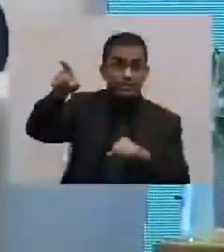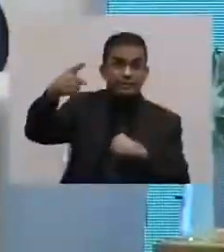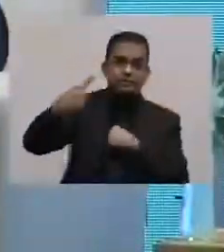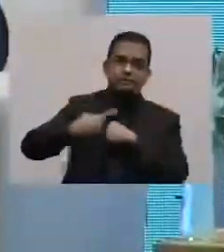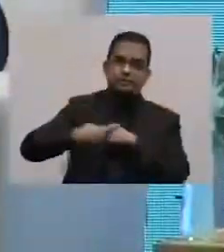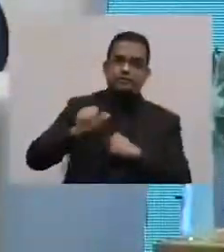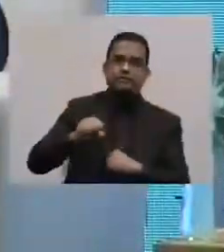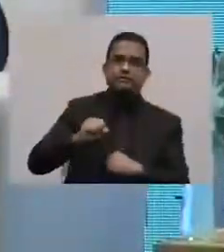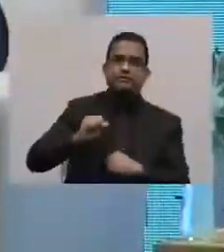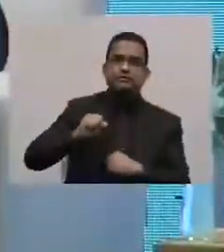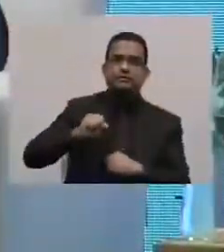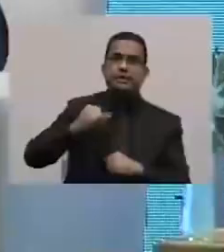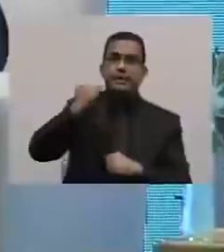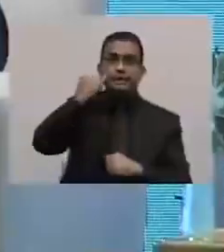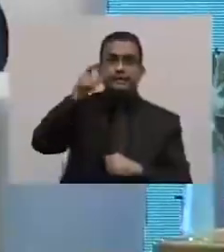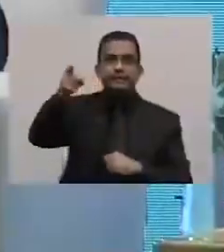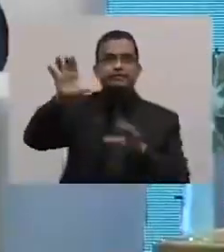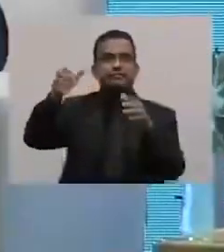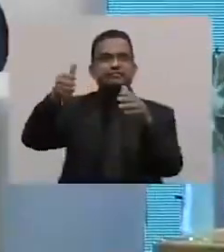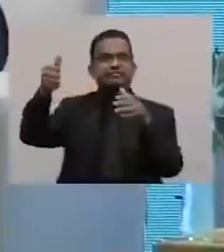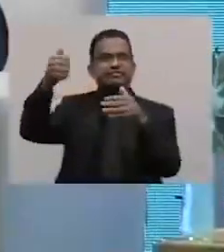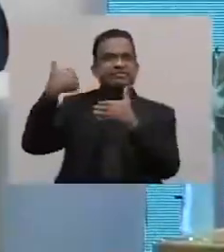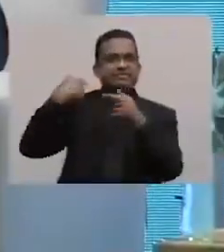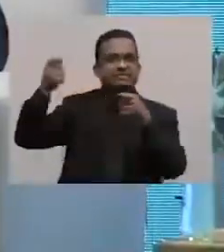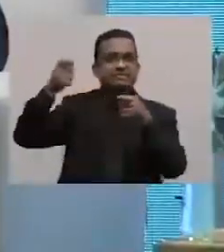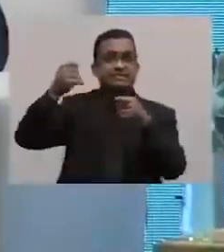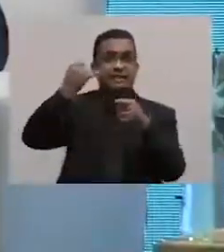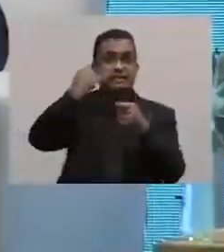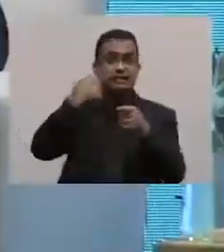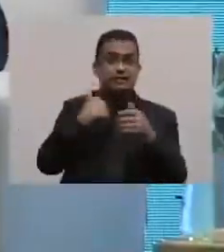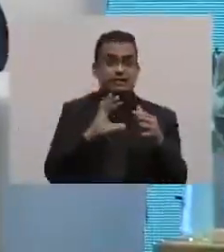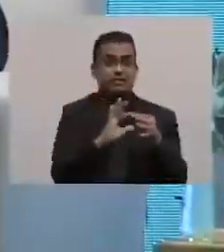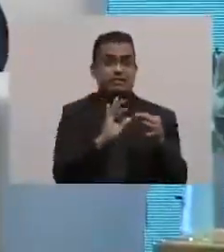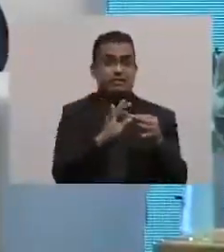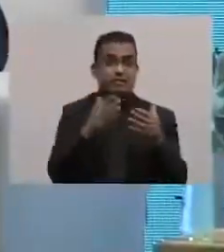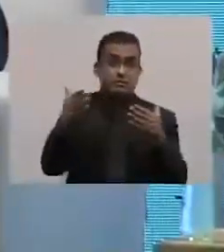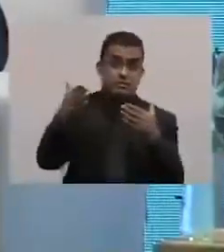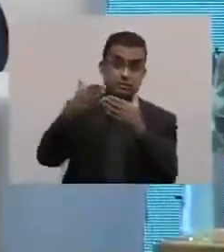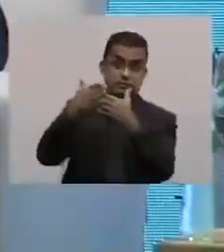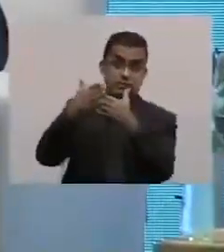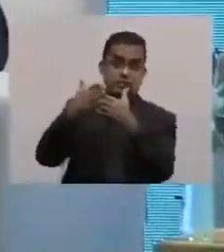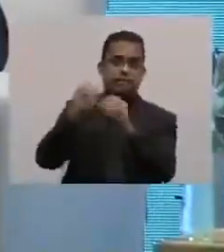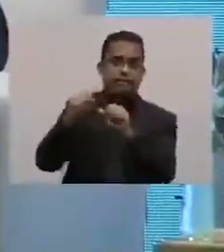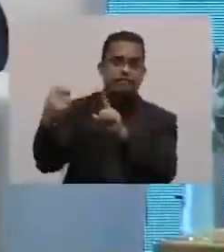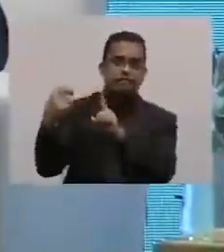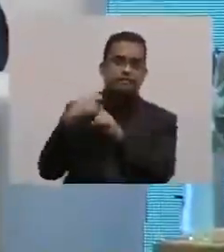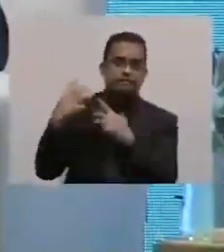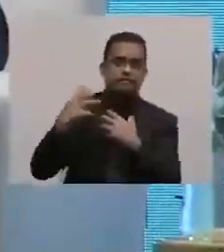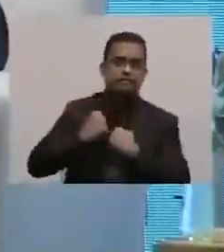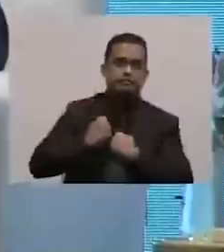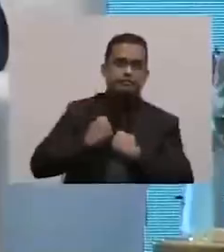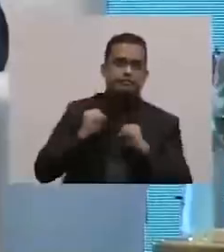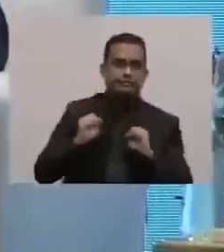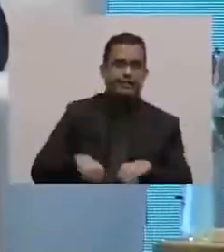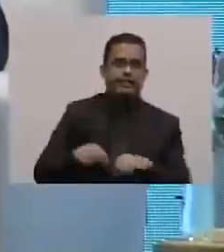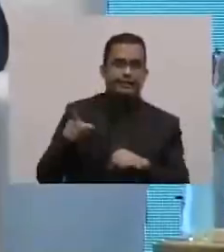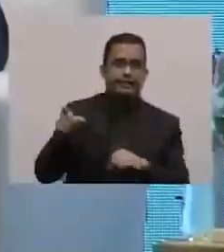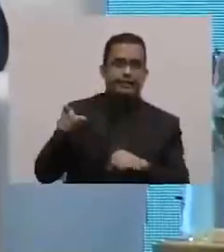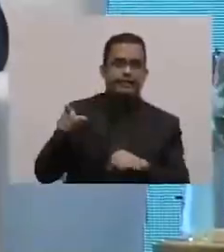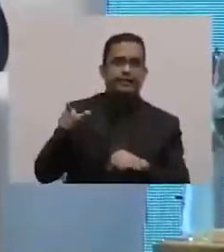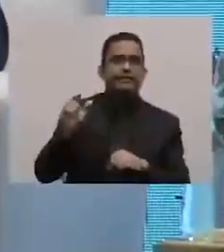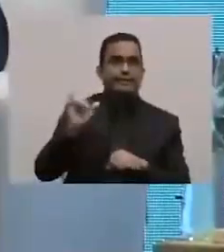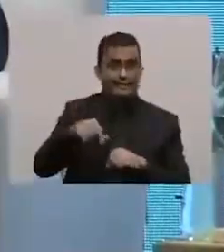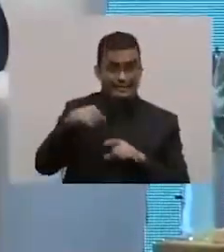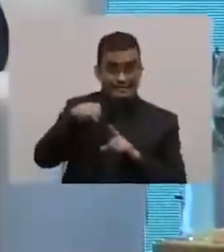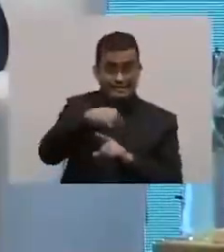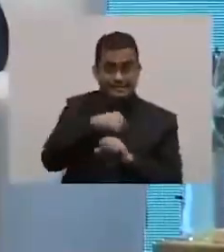una tarea que todavía nos queda por librar. Y la hemos estado planteando en la discusión de la ley